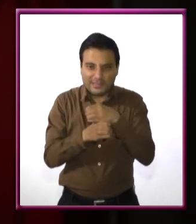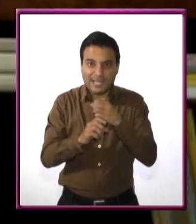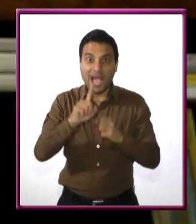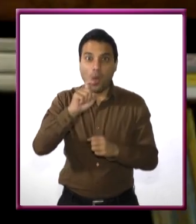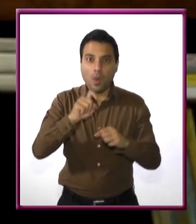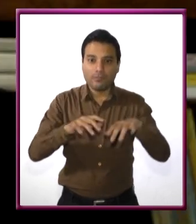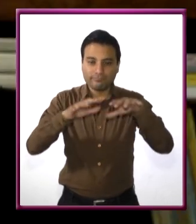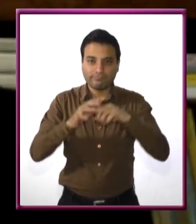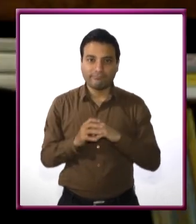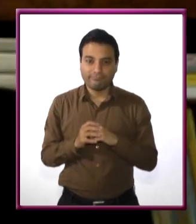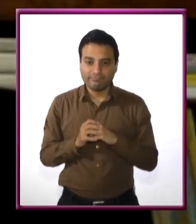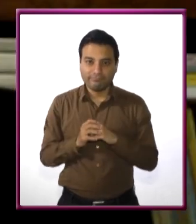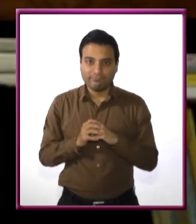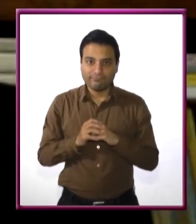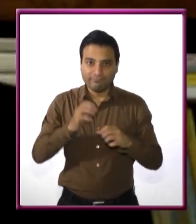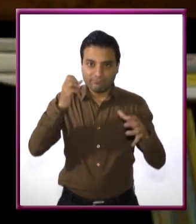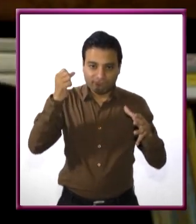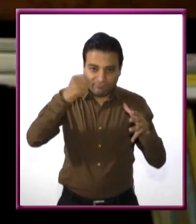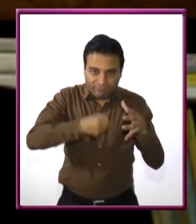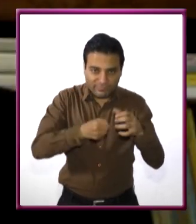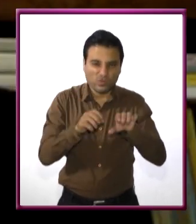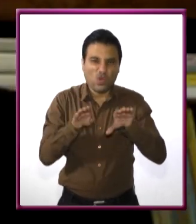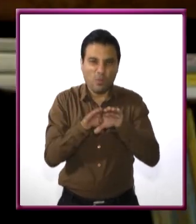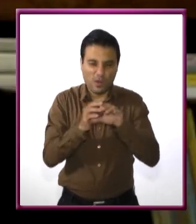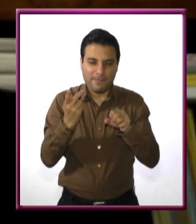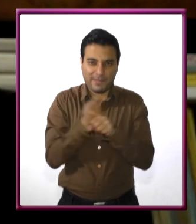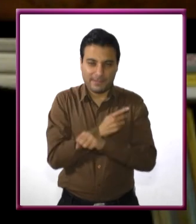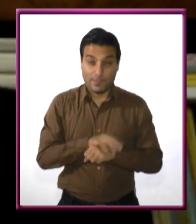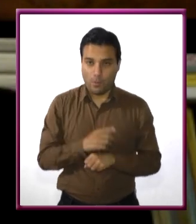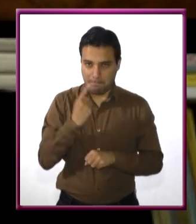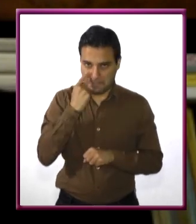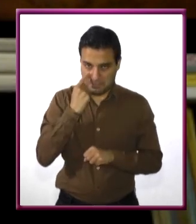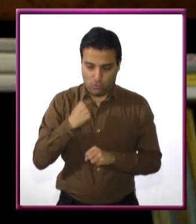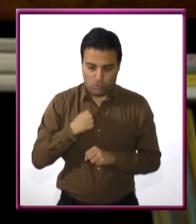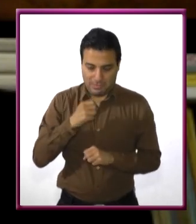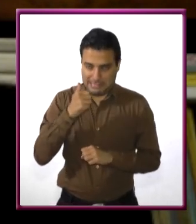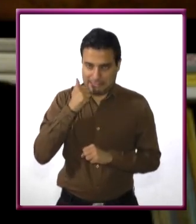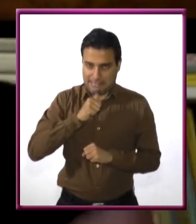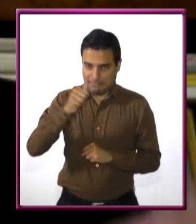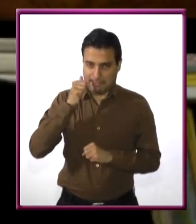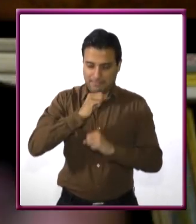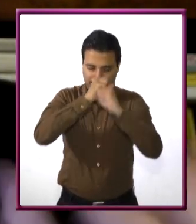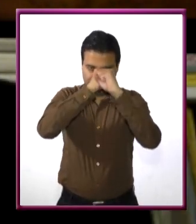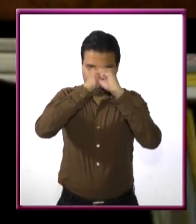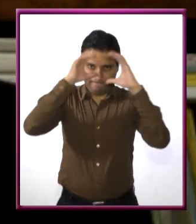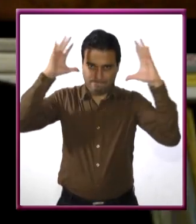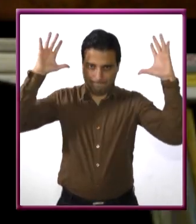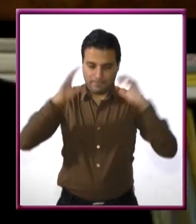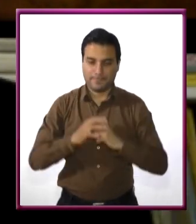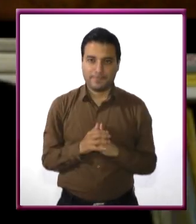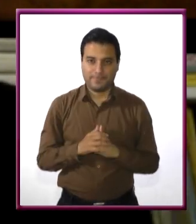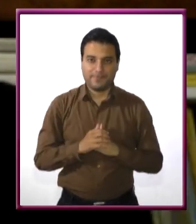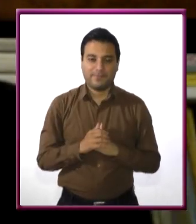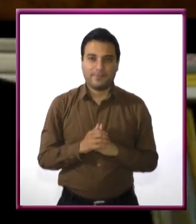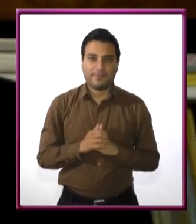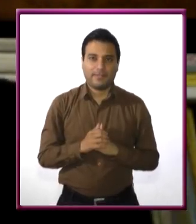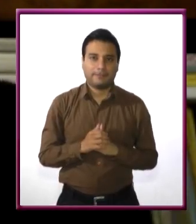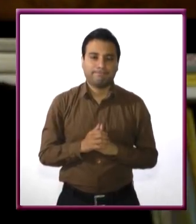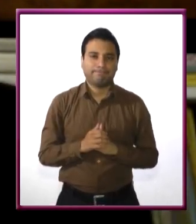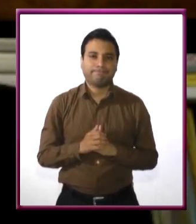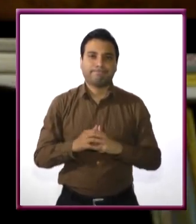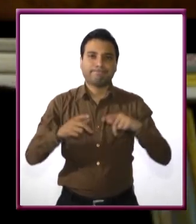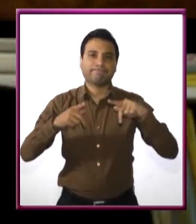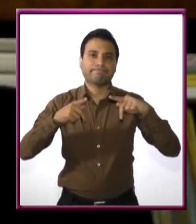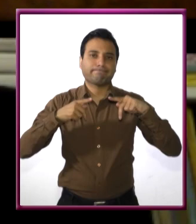agua. Pero a mí me viene a la mente esta experiencia, que es una especie de epifanía,